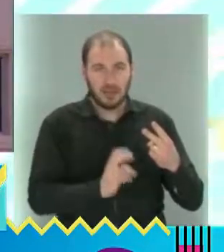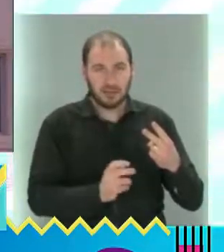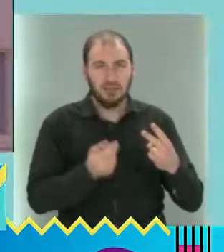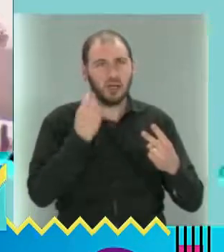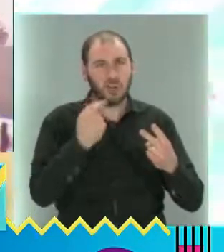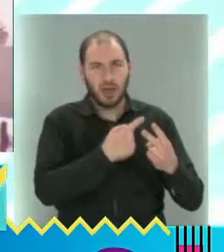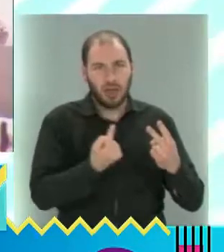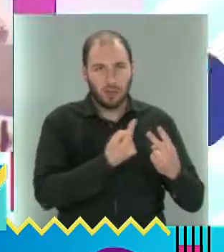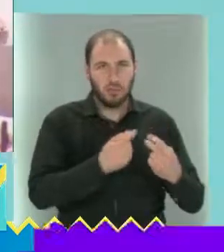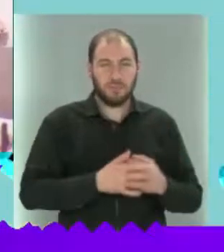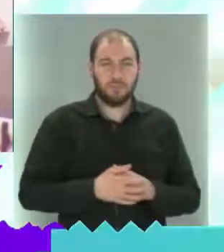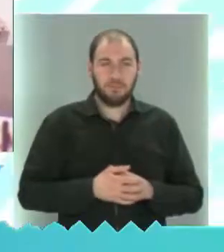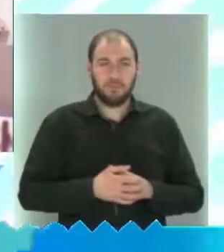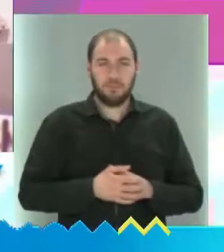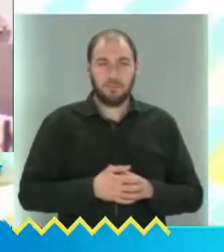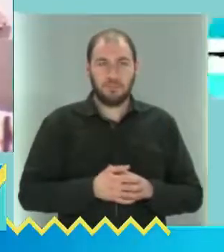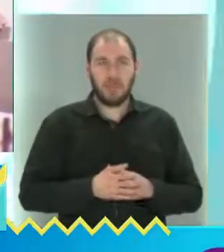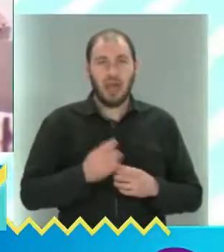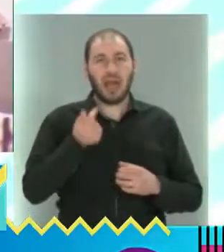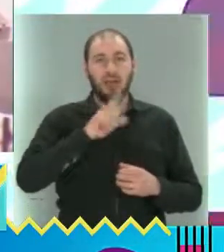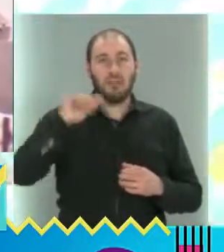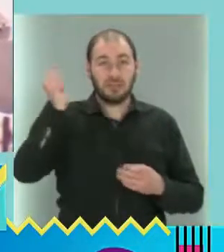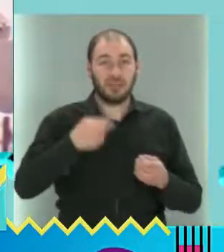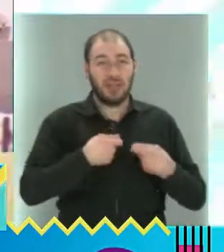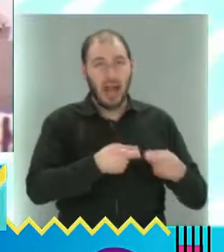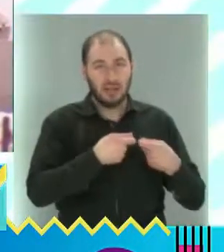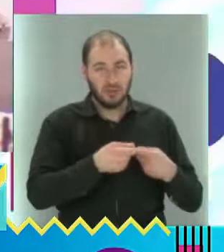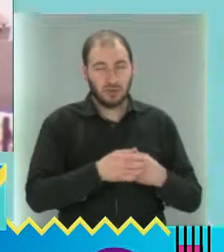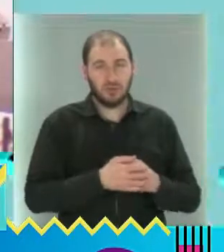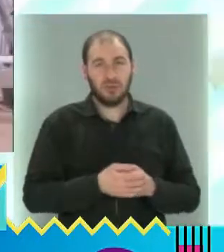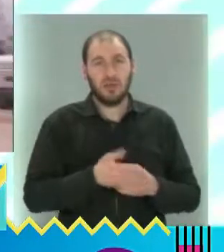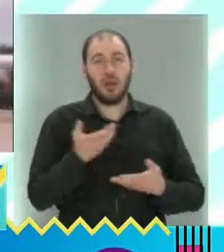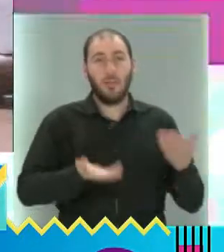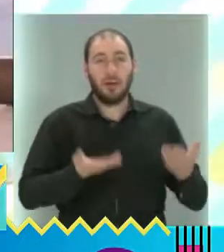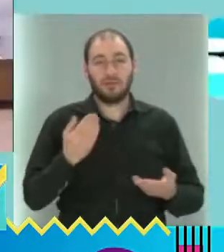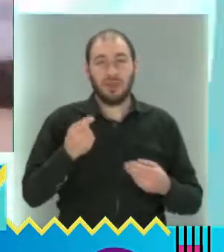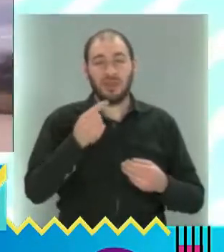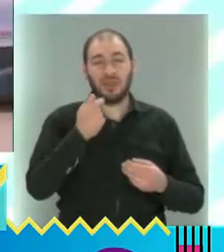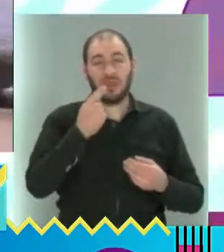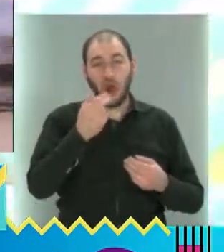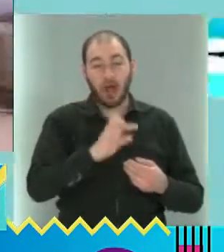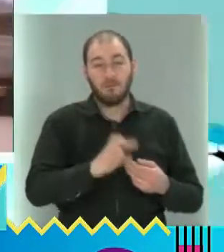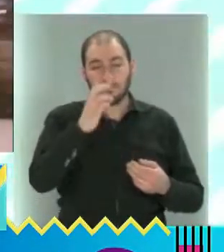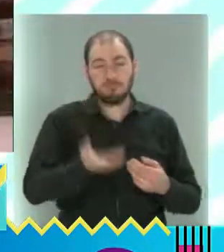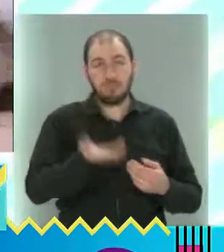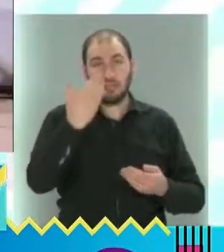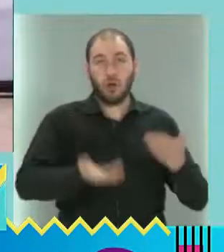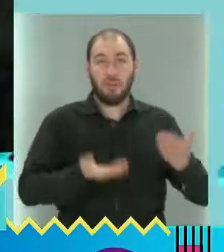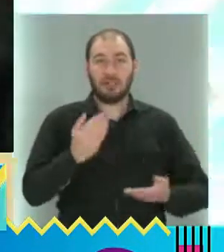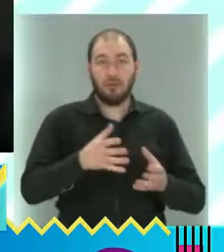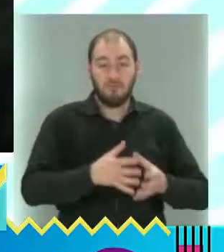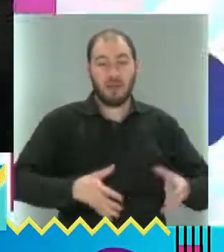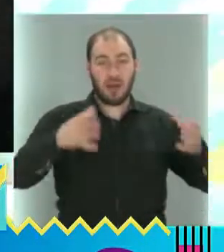pega cada uno de ellos. A ver, la inflación de costo respecto al costo a la devaluación del dólar y respecto al costo de lo